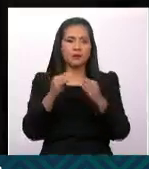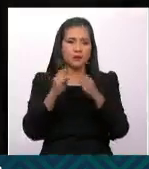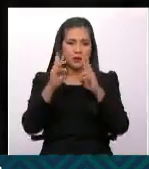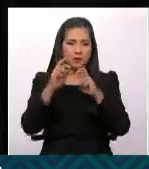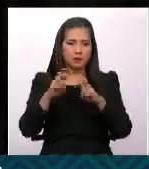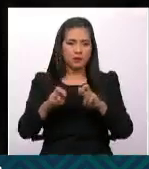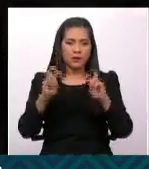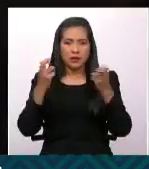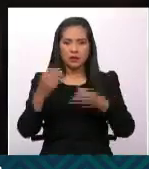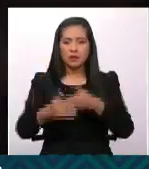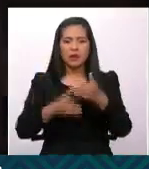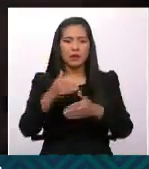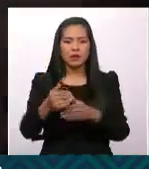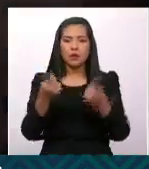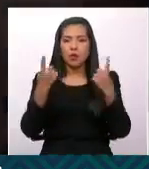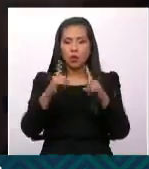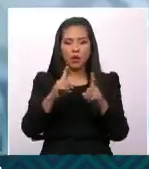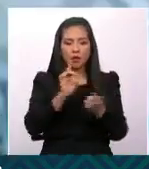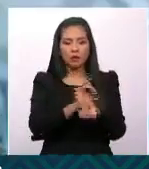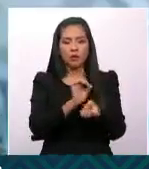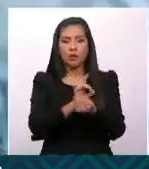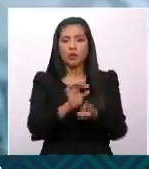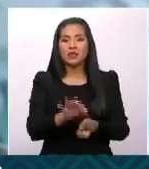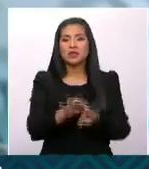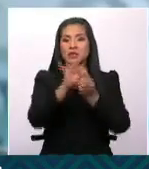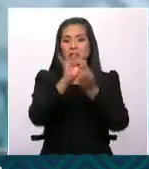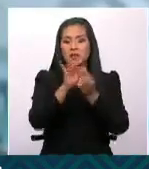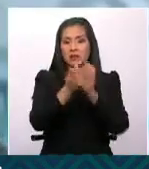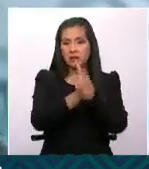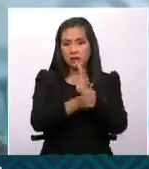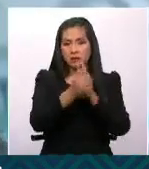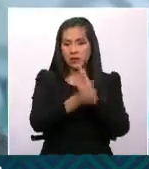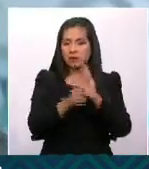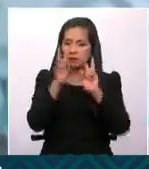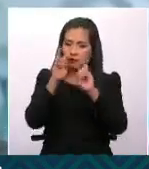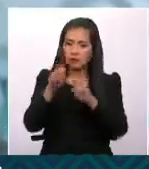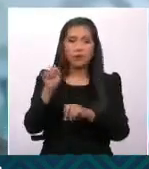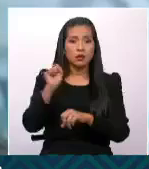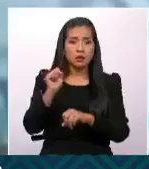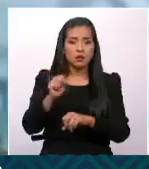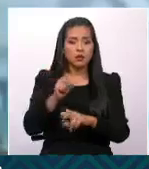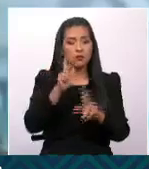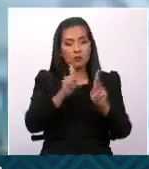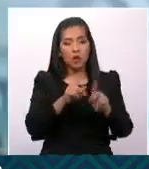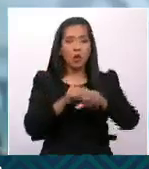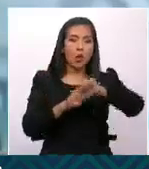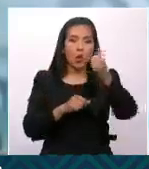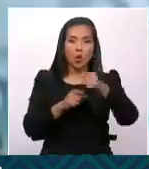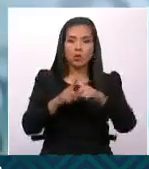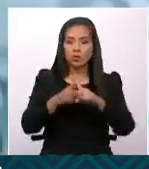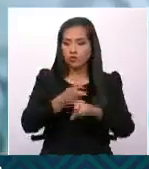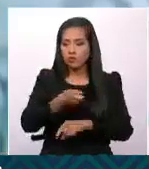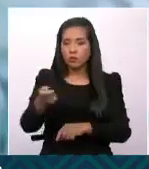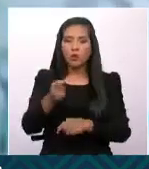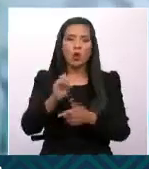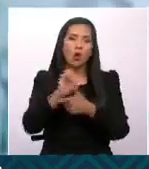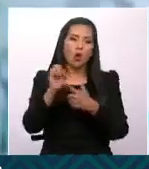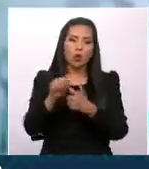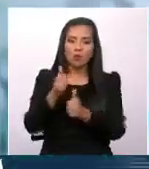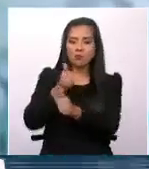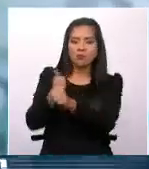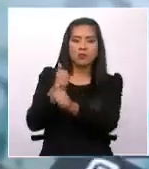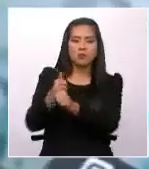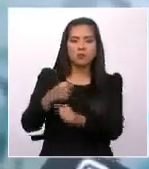caso una vez que el médico forense informe si corresponde a una autólisis o, caso contrario,